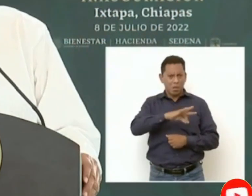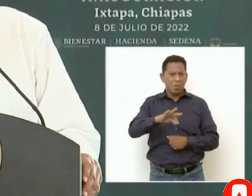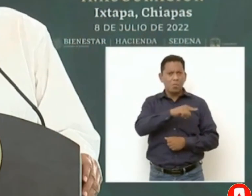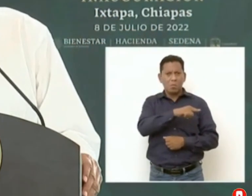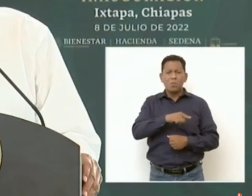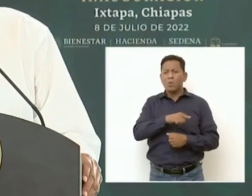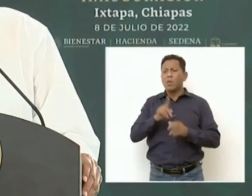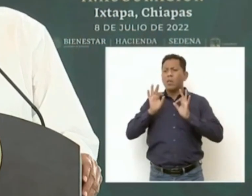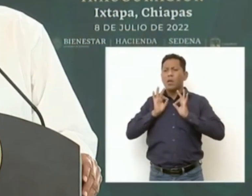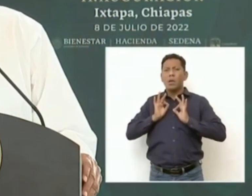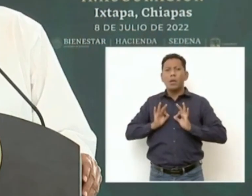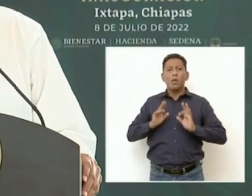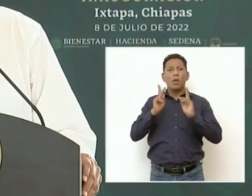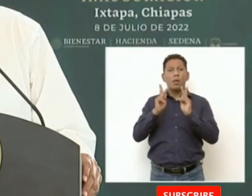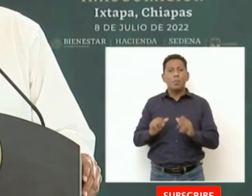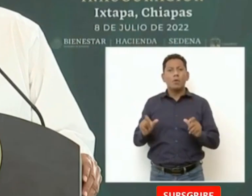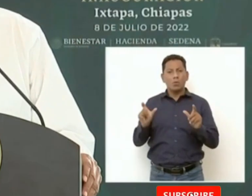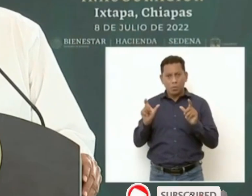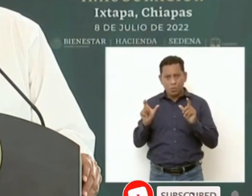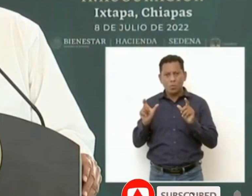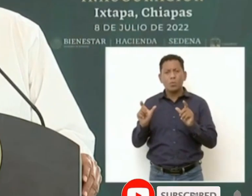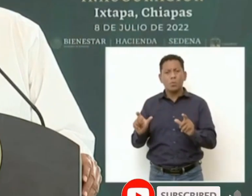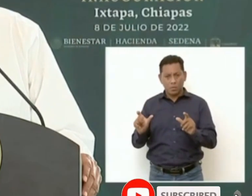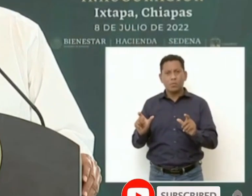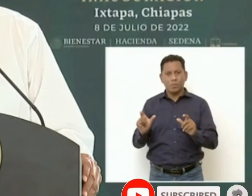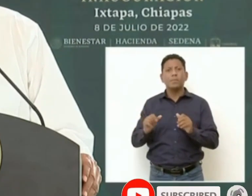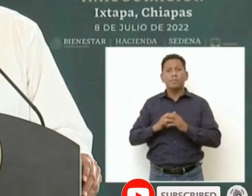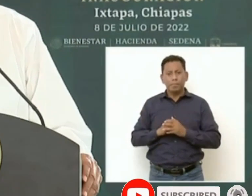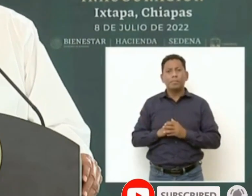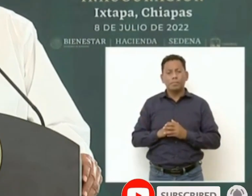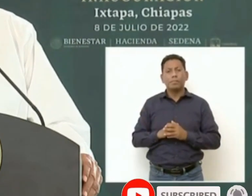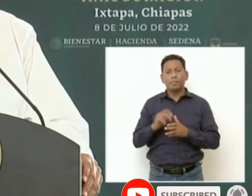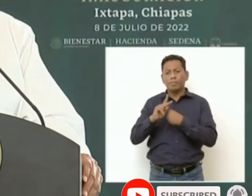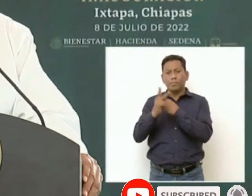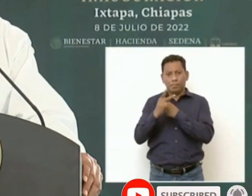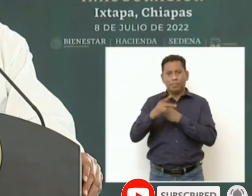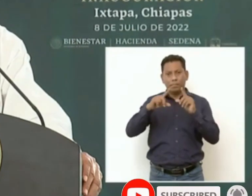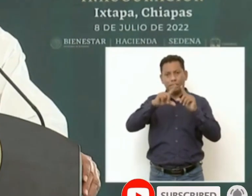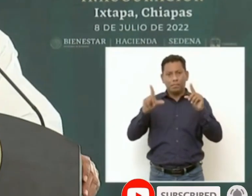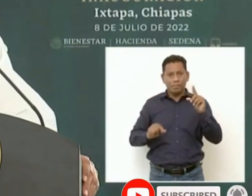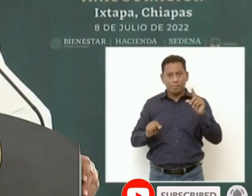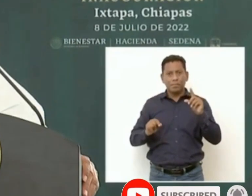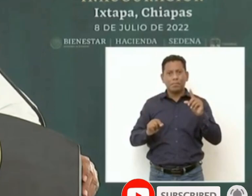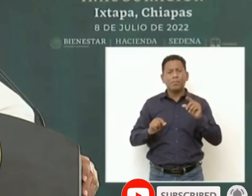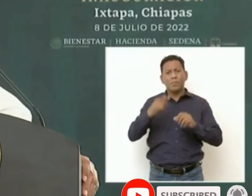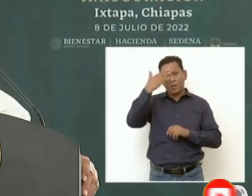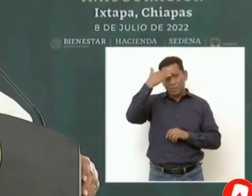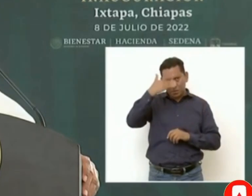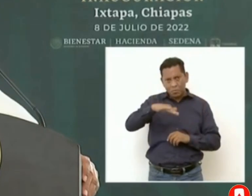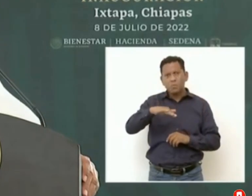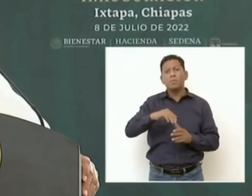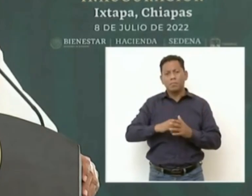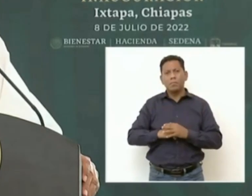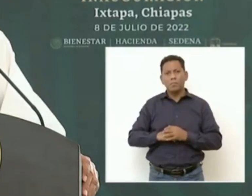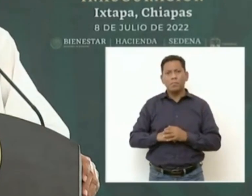haya paz, para que haya tranquilidad en nuestro país. Bueno, pero eso se sabía, de que el Ejército tenía